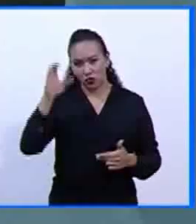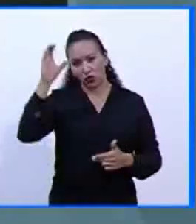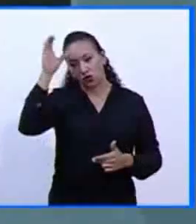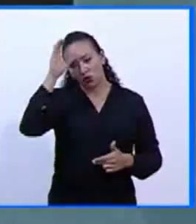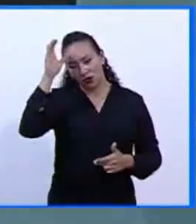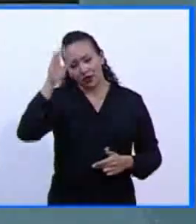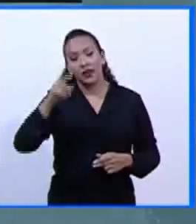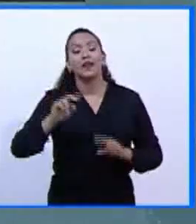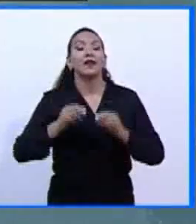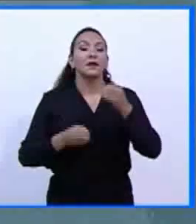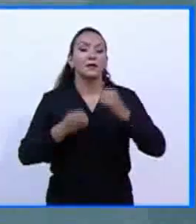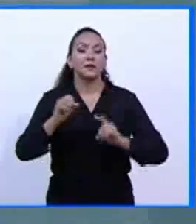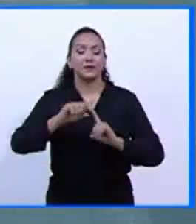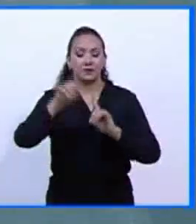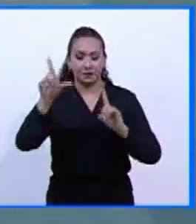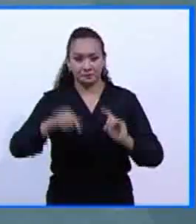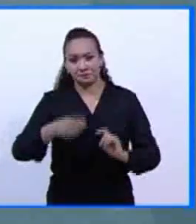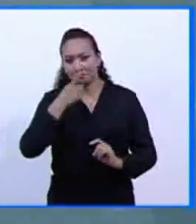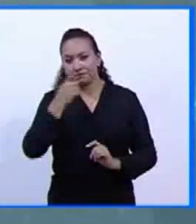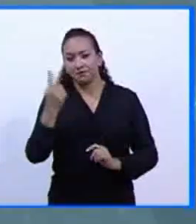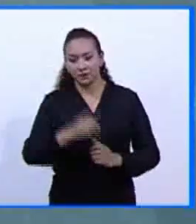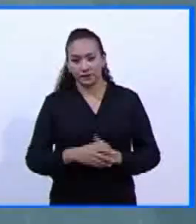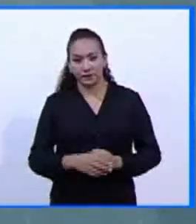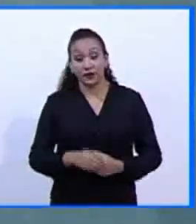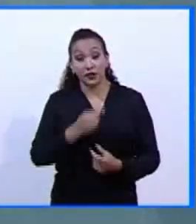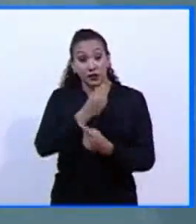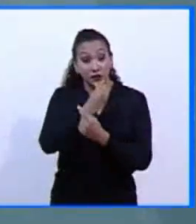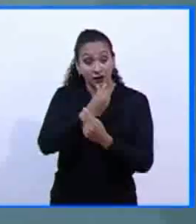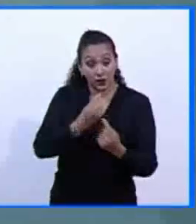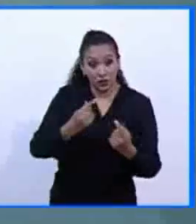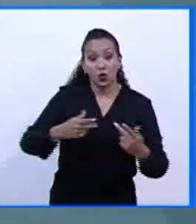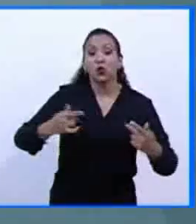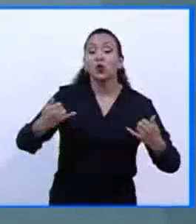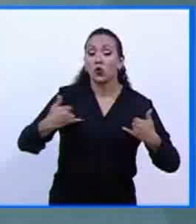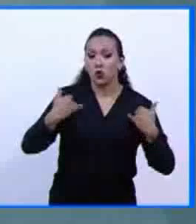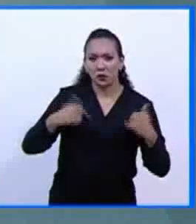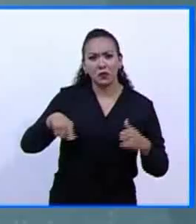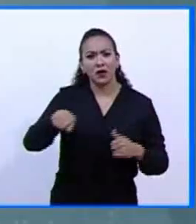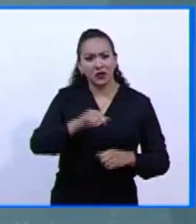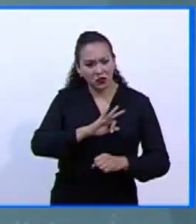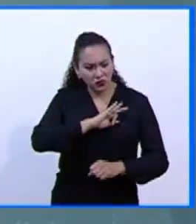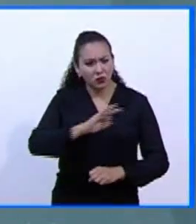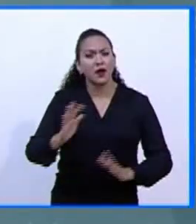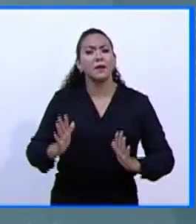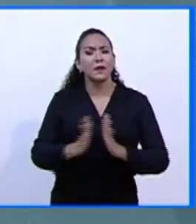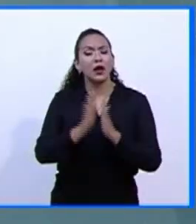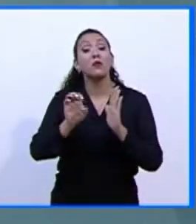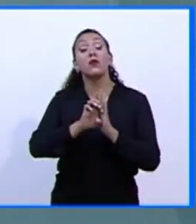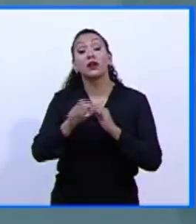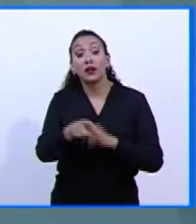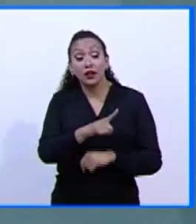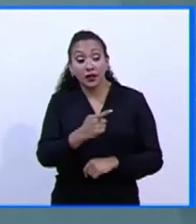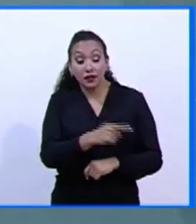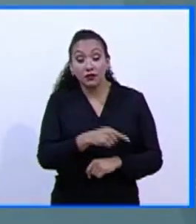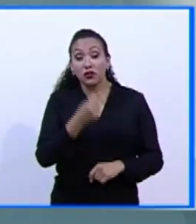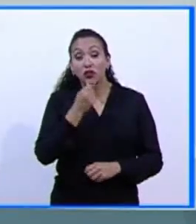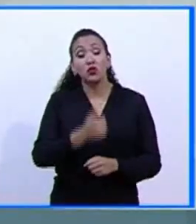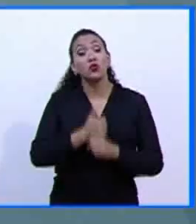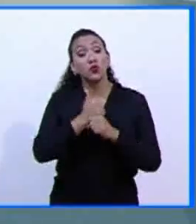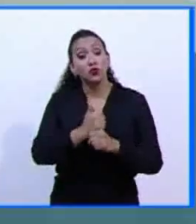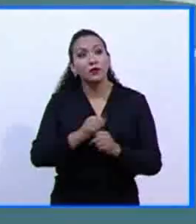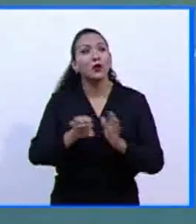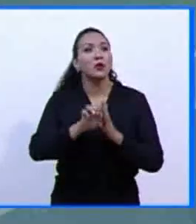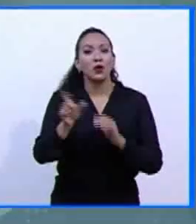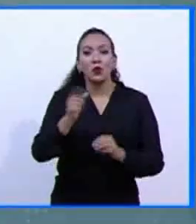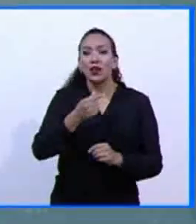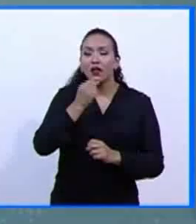Suprema Corte. Así, tienen derecho a participar como víctimas de manera directa o indirecta, como testigos de un delito